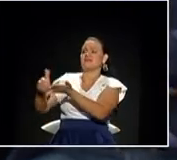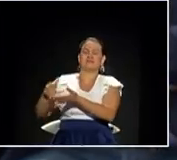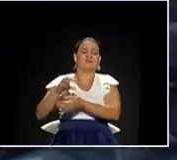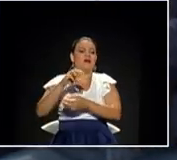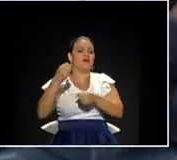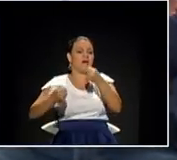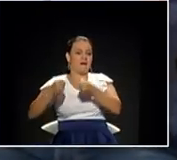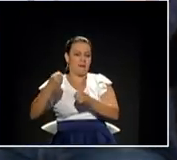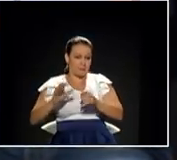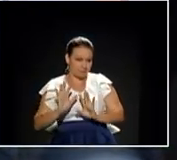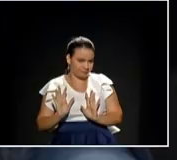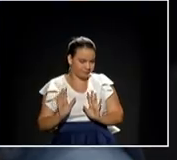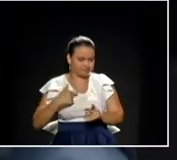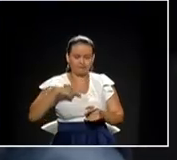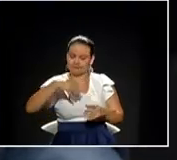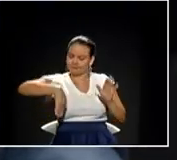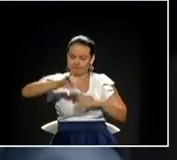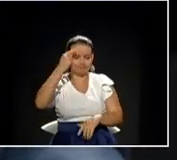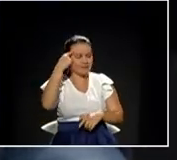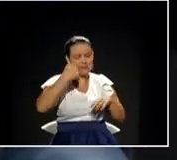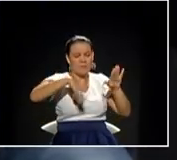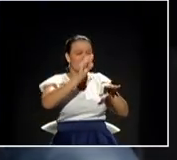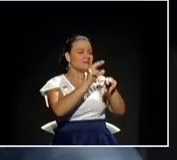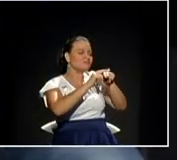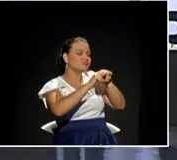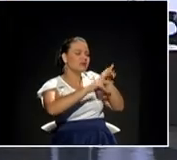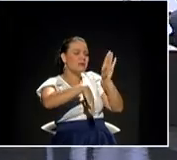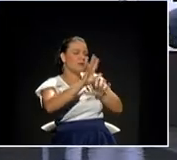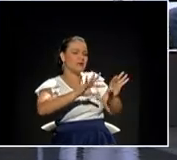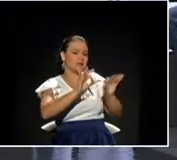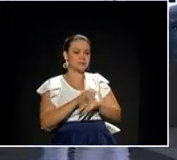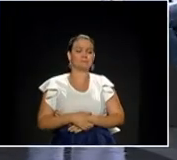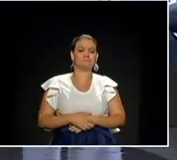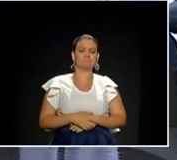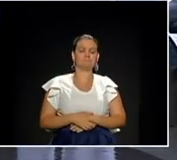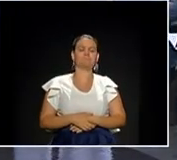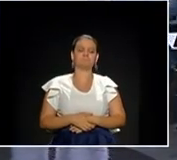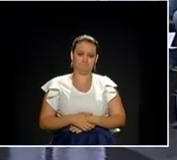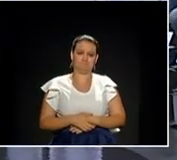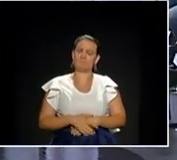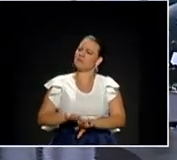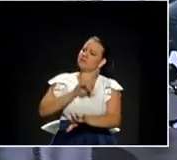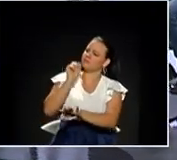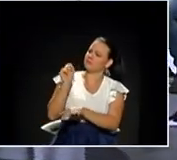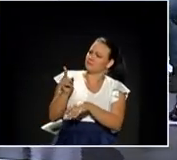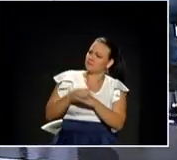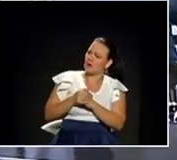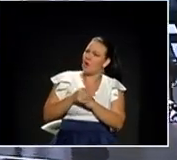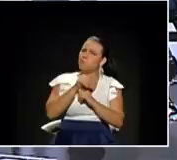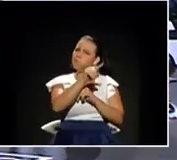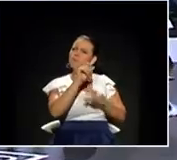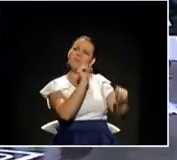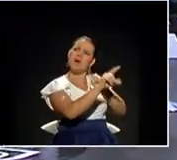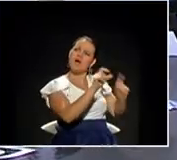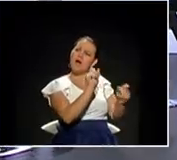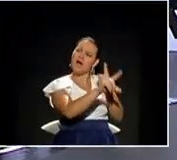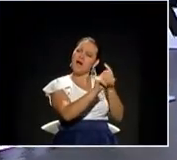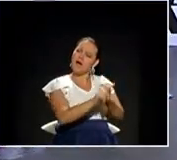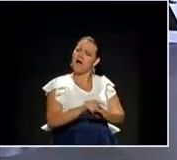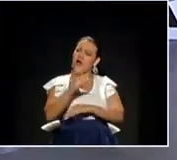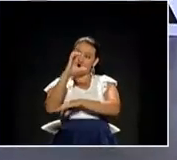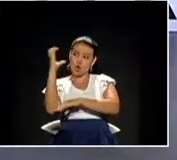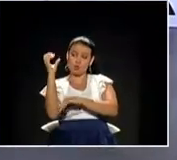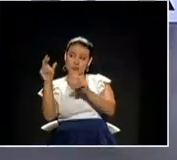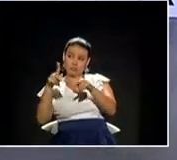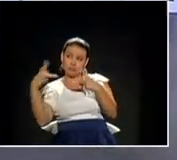decisiones más importantes que hemos tomado pero fíjese candidato que integró que cuando hablamos con la gente medellín sobre este megaproyecto el colombiano hizo la encuesta y se habla del